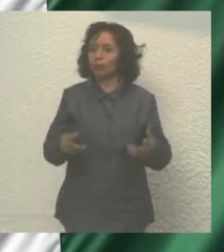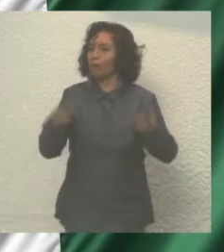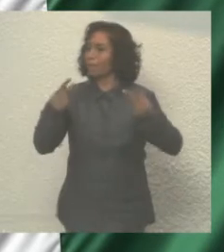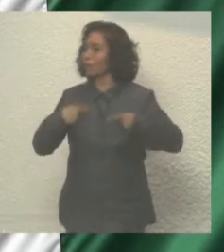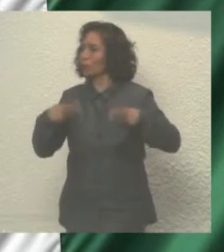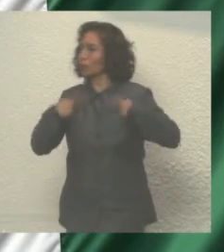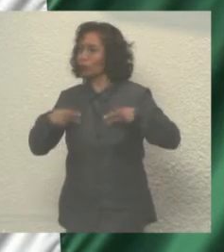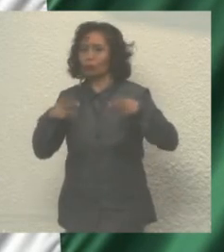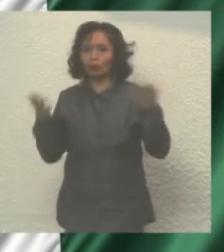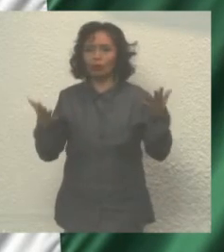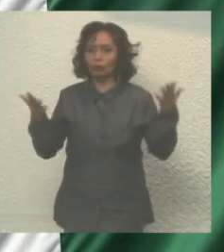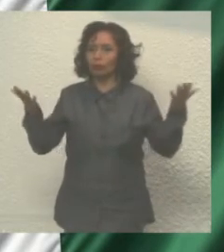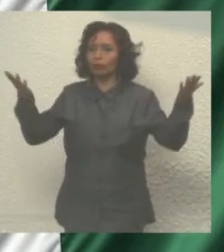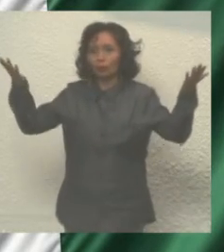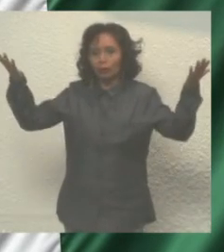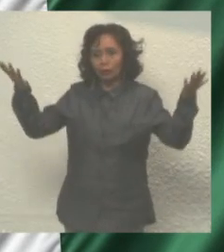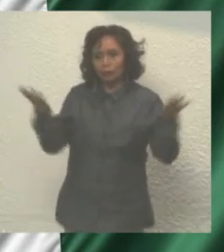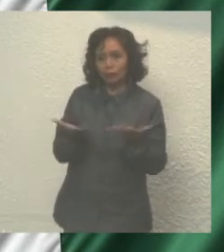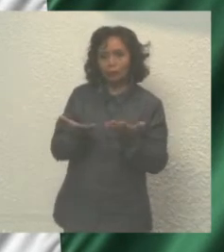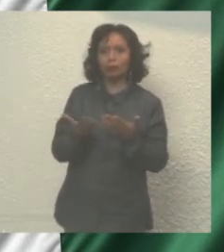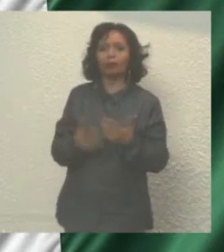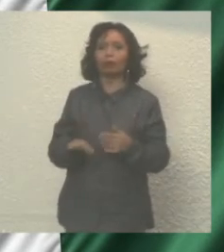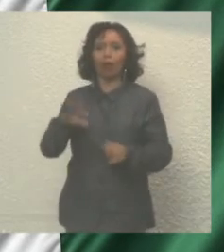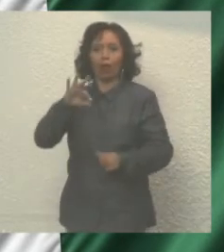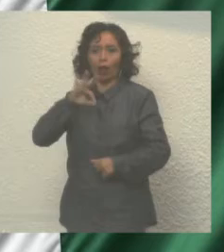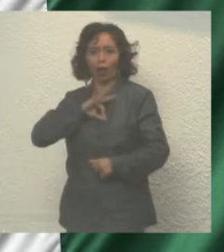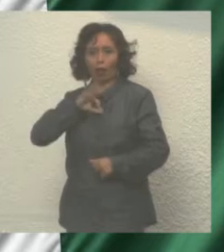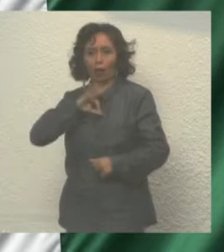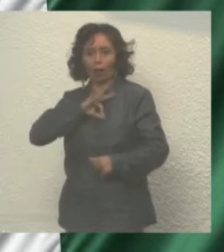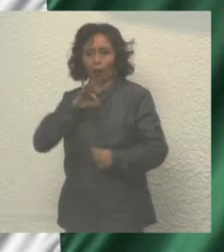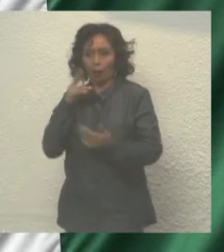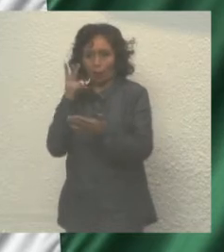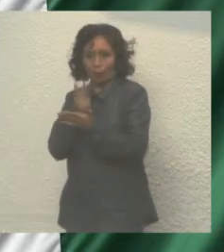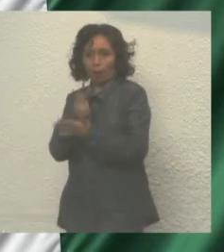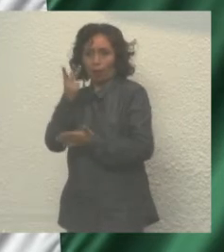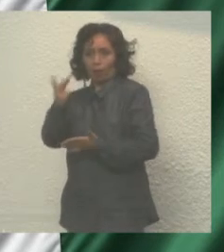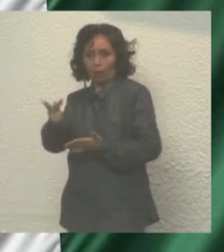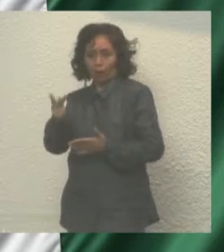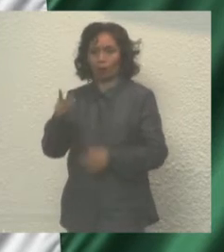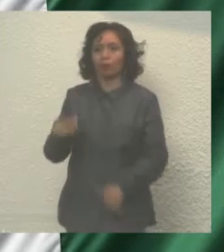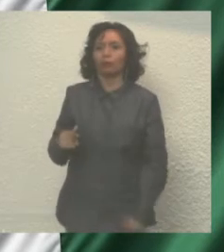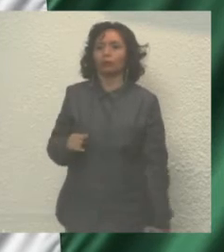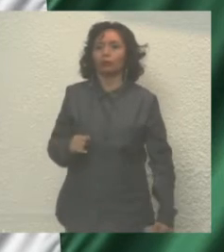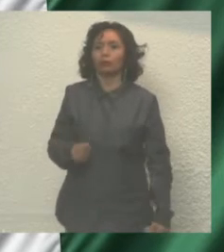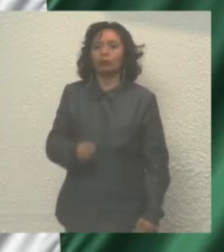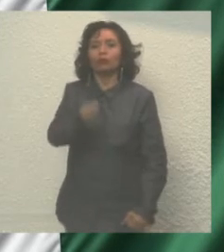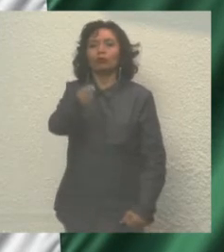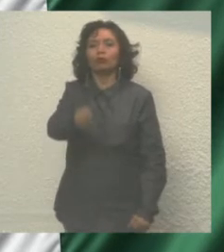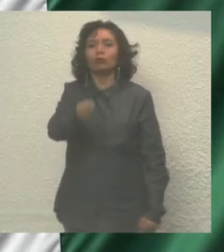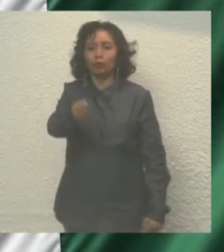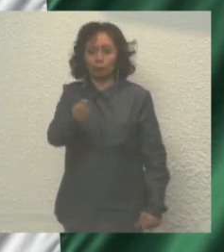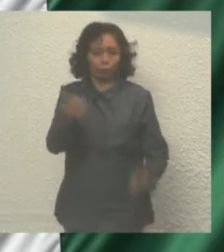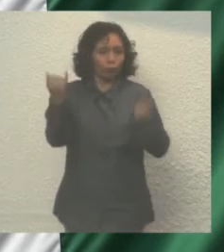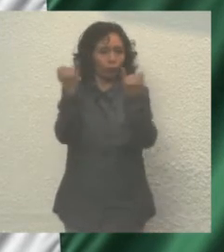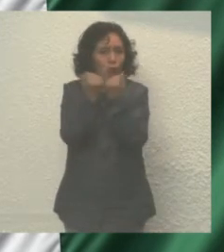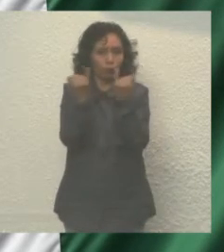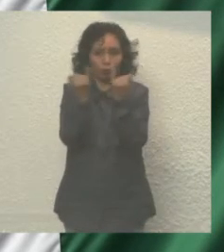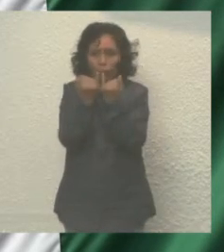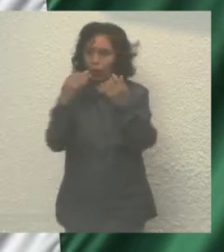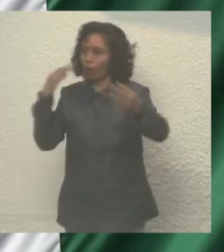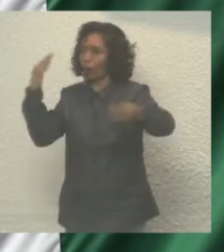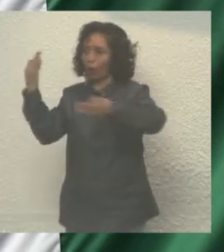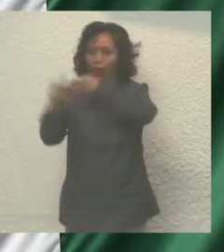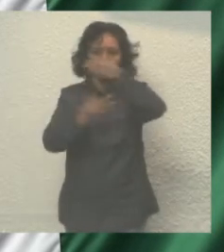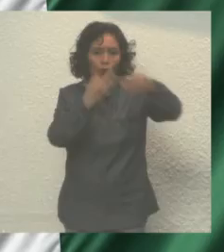participantes en la convocatoria a la Medalla al Mérito Indígena Maya Cecilio Chi, y saludo también a todas y a todos